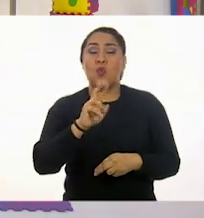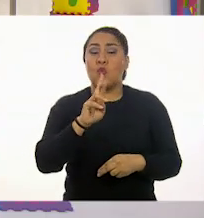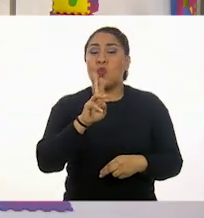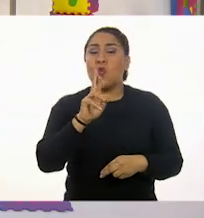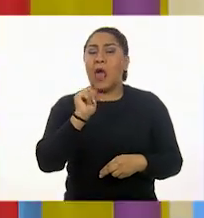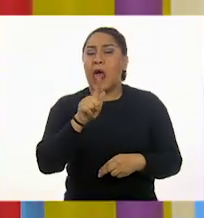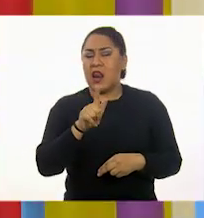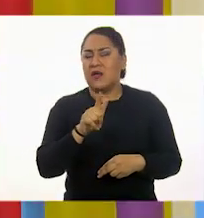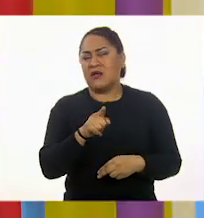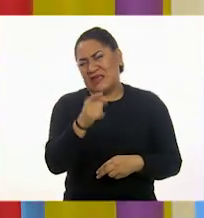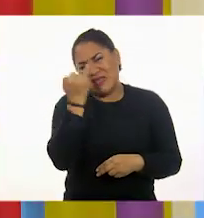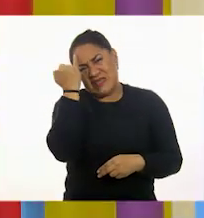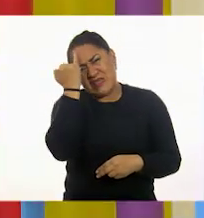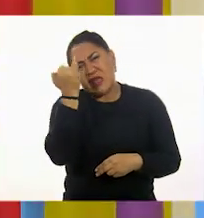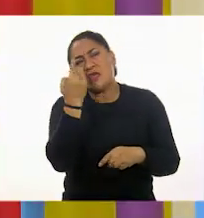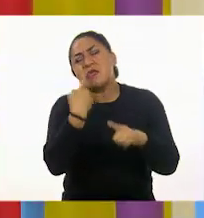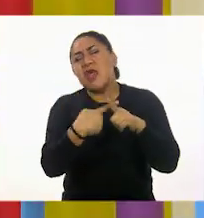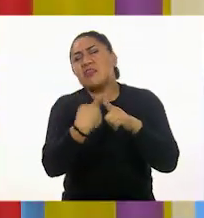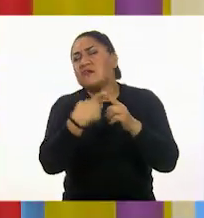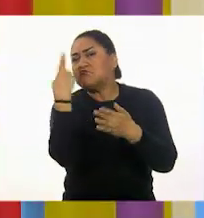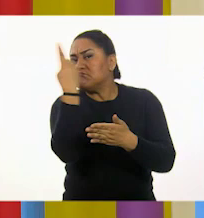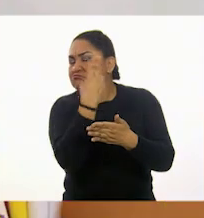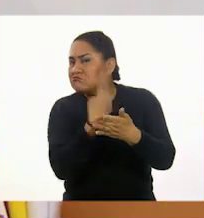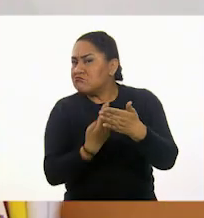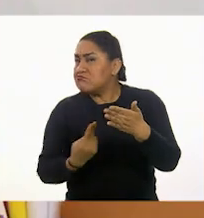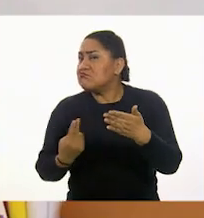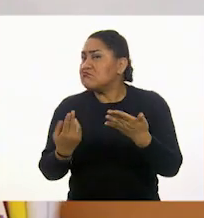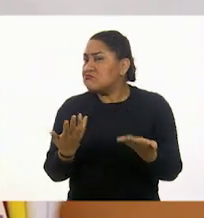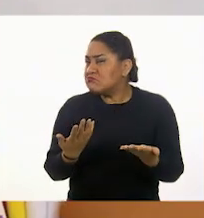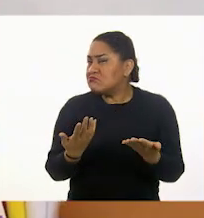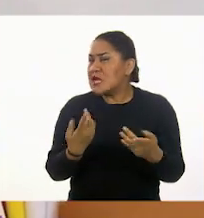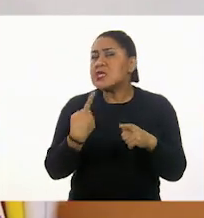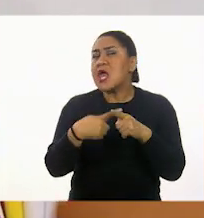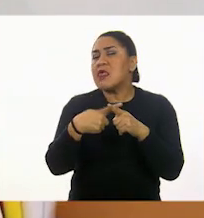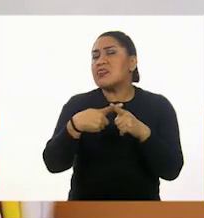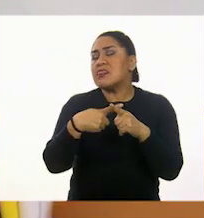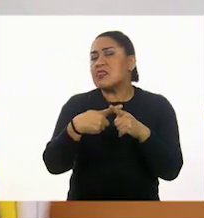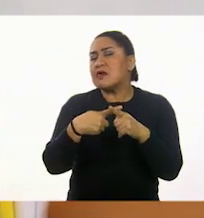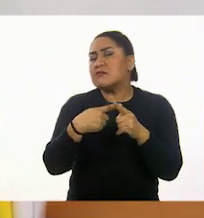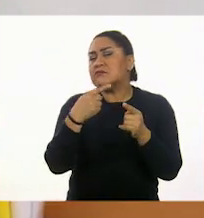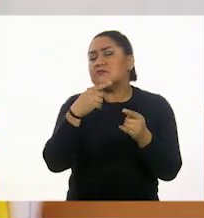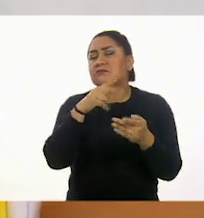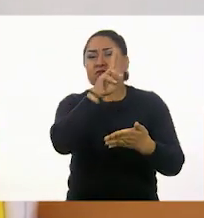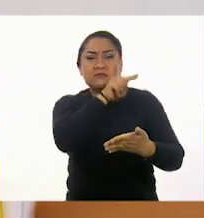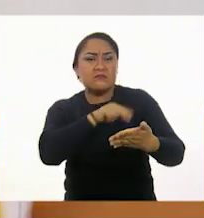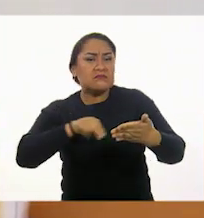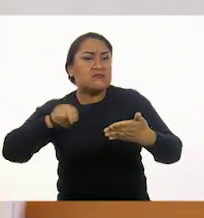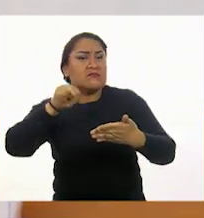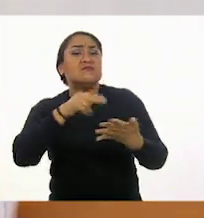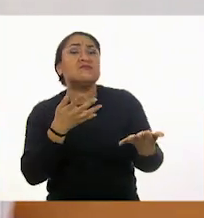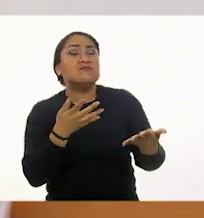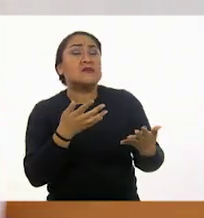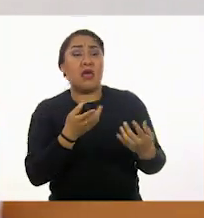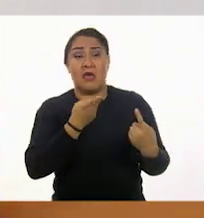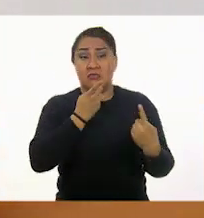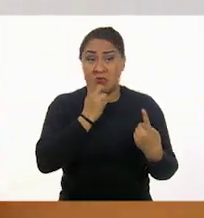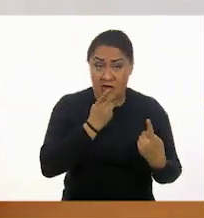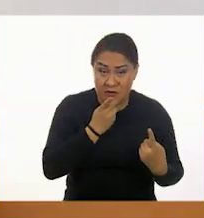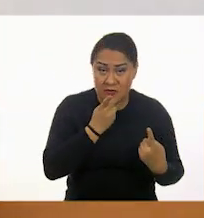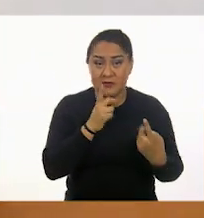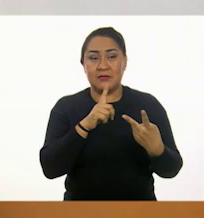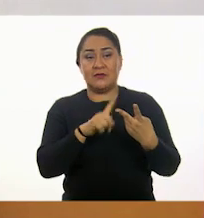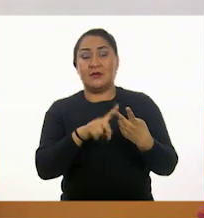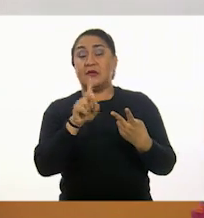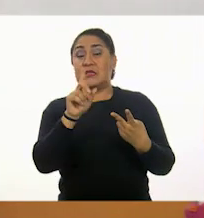quién creen que sea esta pintura? De la Maestra Rural. ¿De quién será? ¿Será de Diego Rivera,